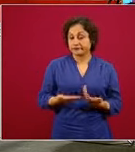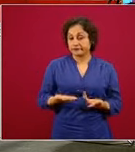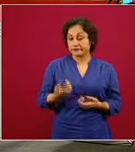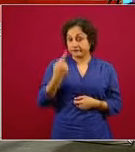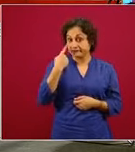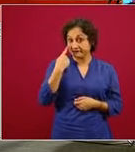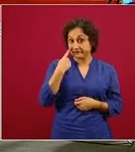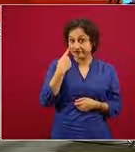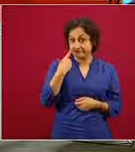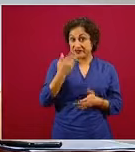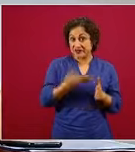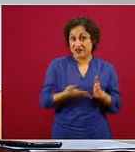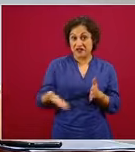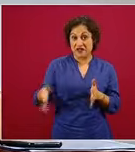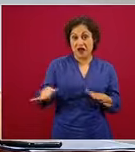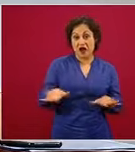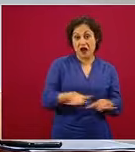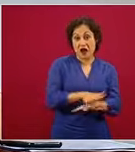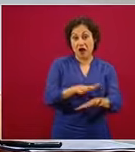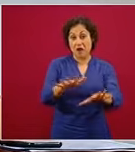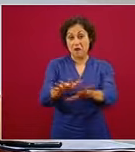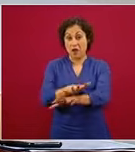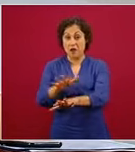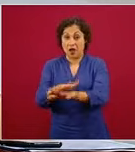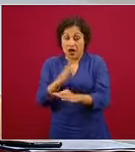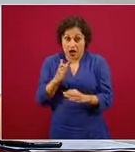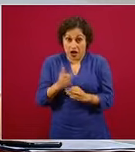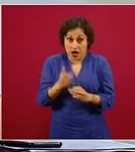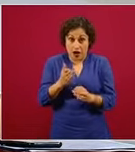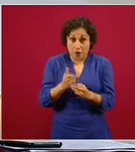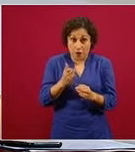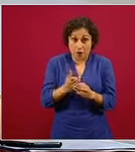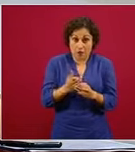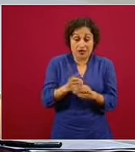como ustedes saben. Están en prueba actualmente 28